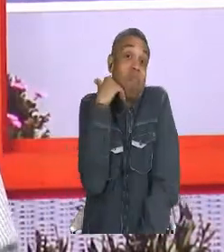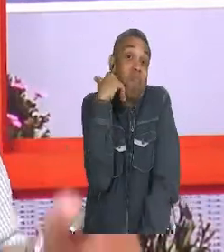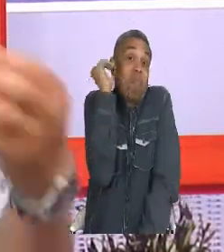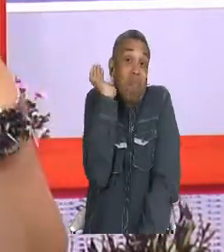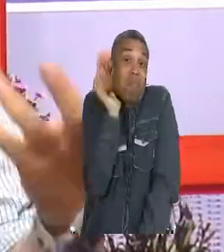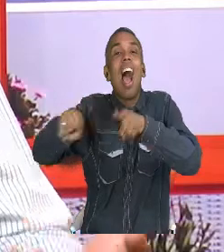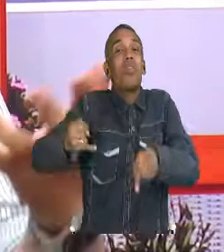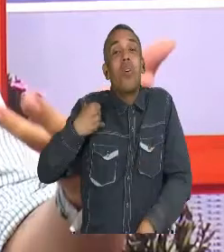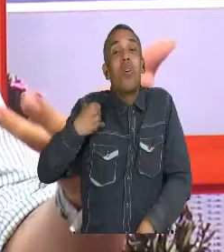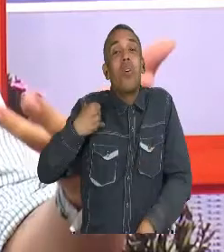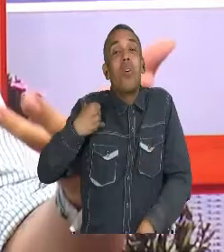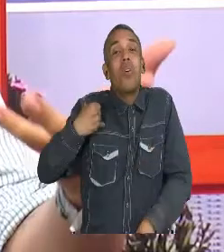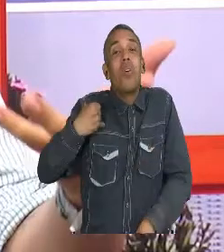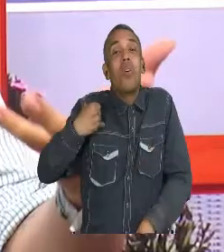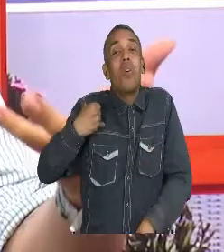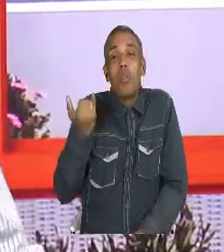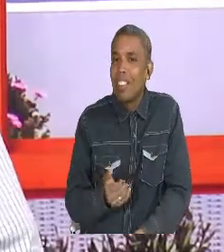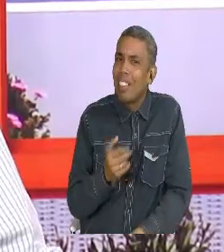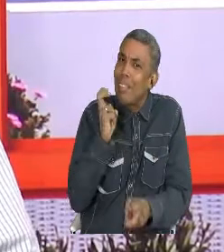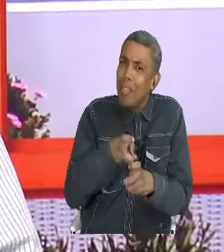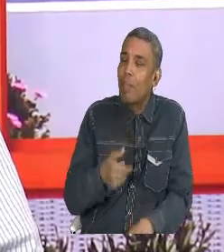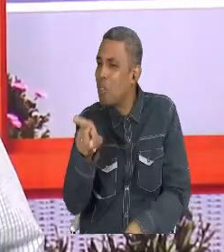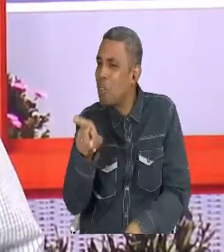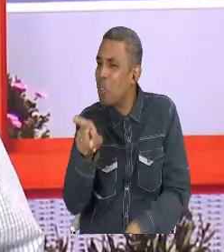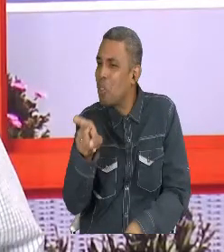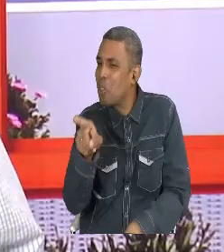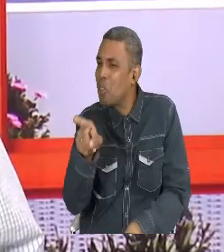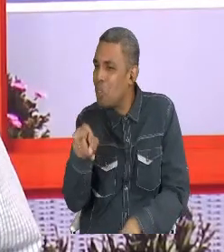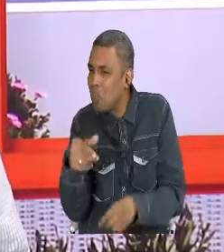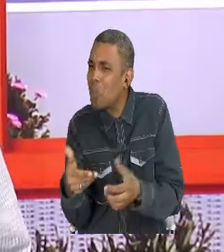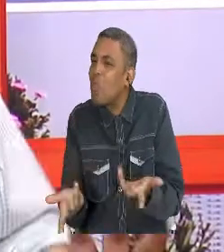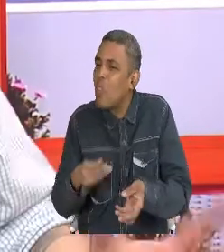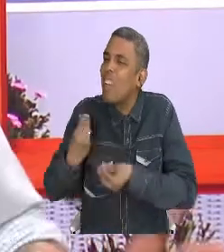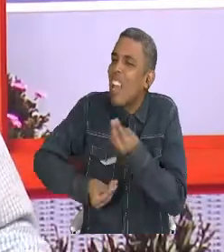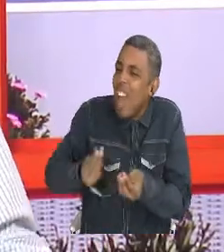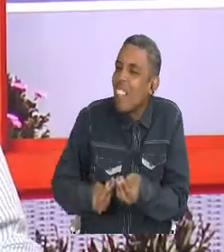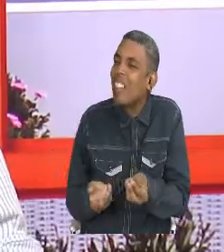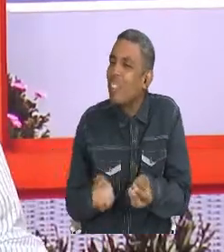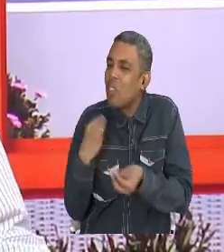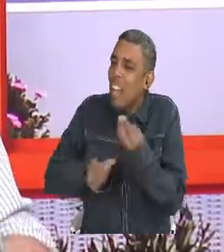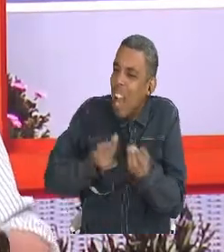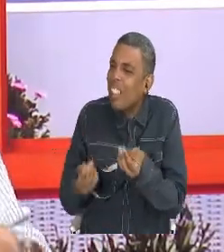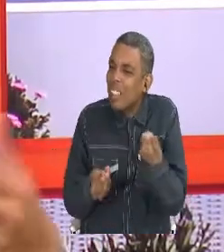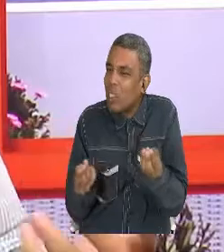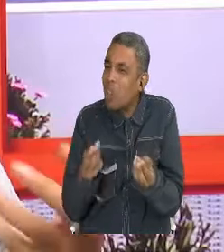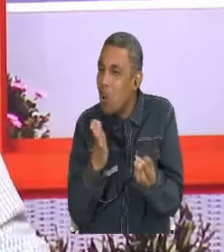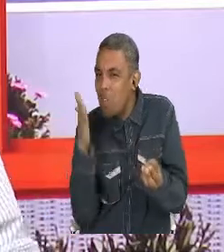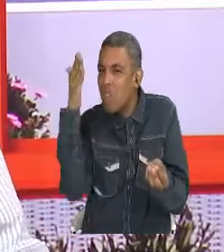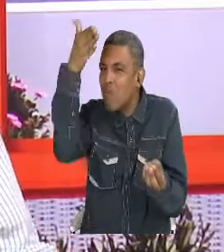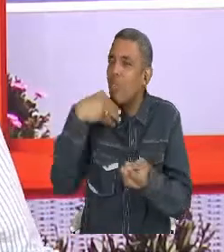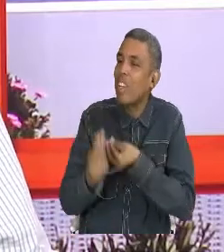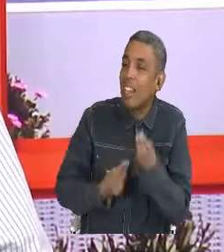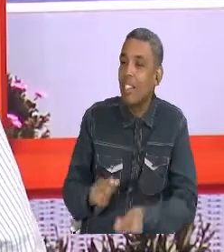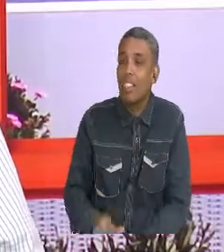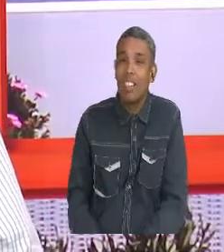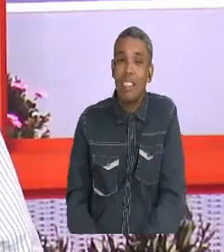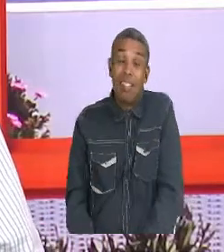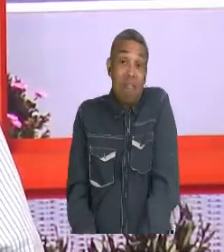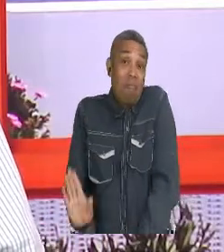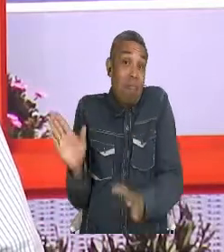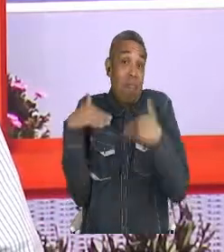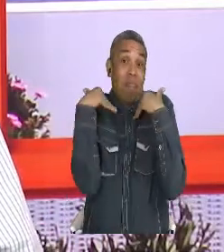sé. Si no sabe usted, ¿a quién le pregunta por su vida, mano? Entonces ahí esos cuestionamientos que a veces parecen tan simples